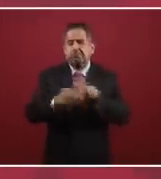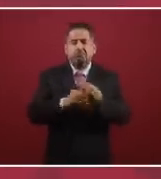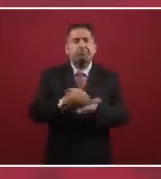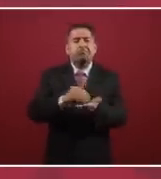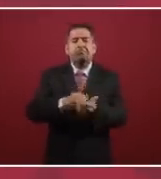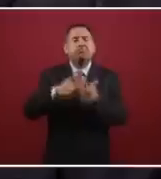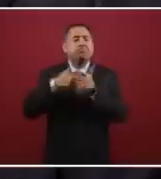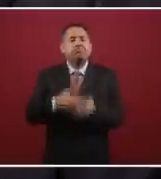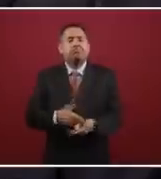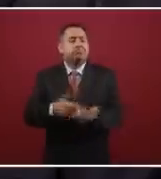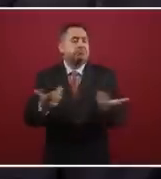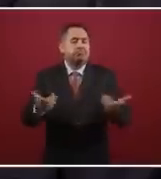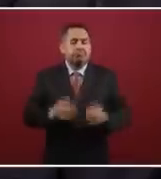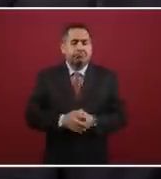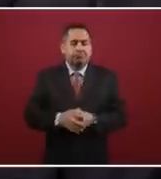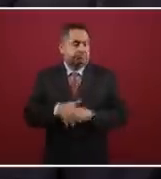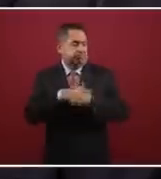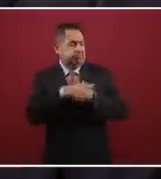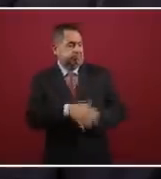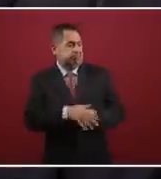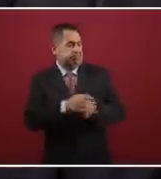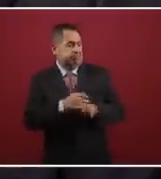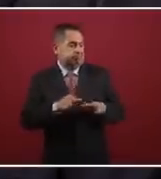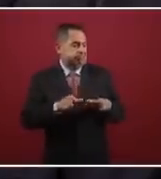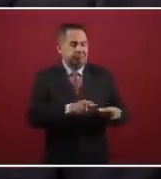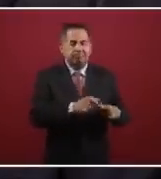con el uso de la fuerza.